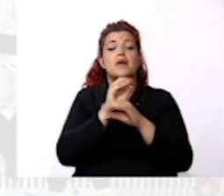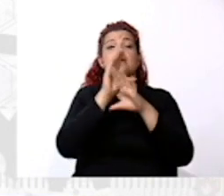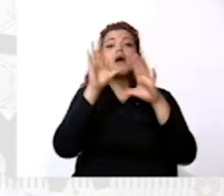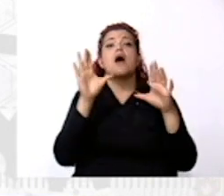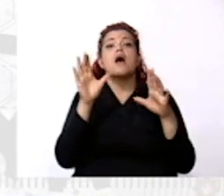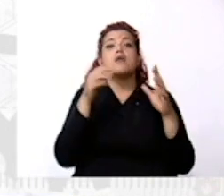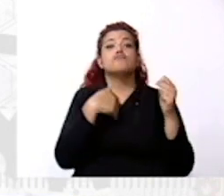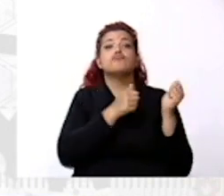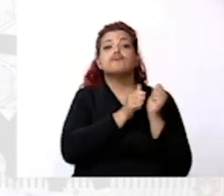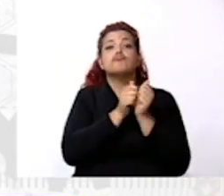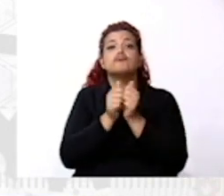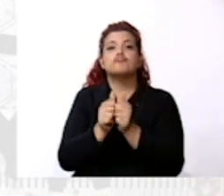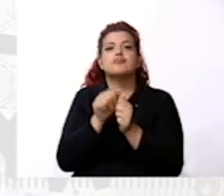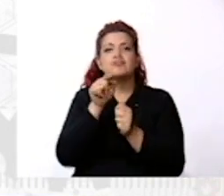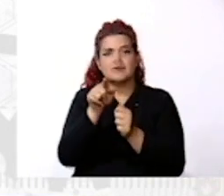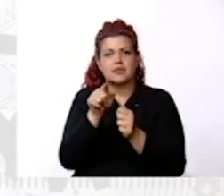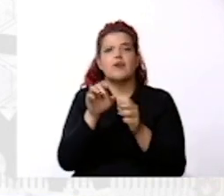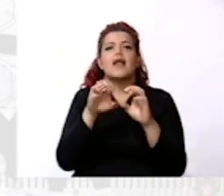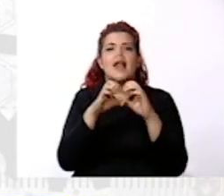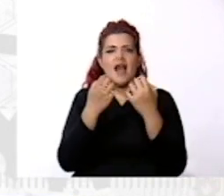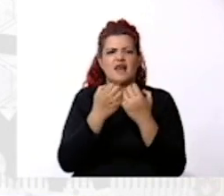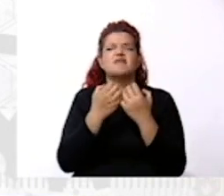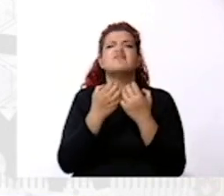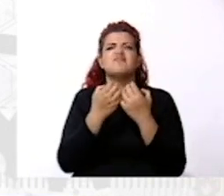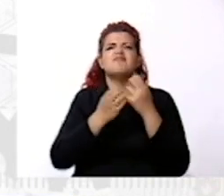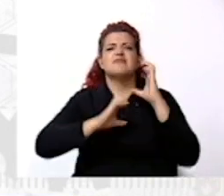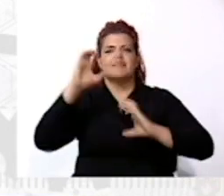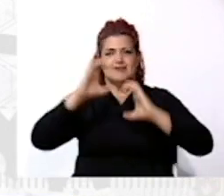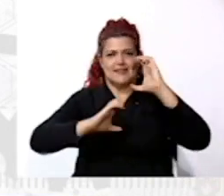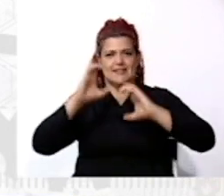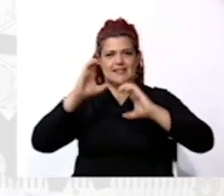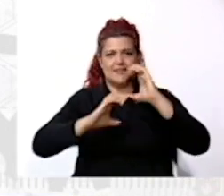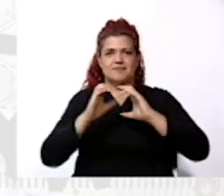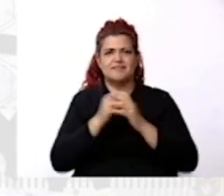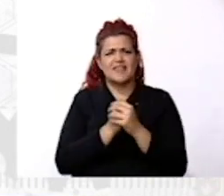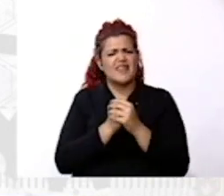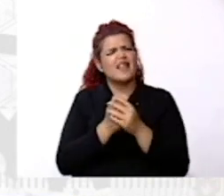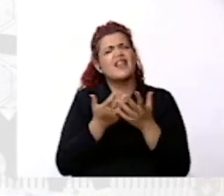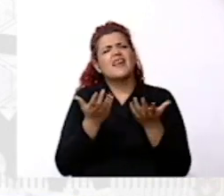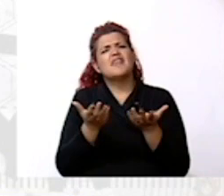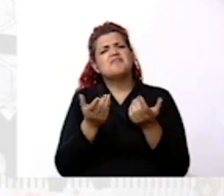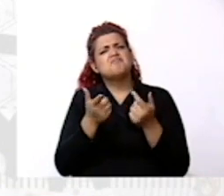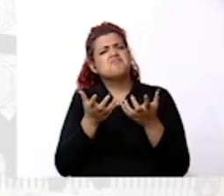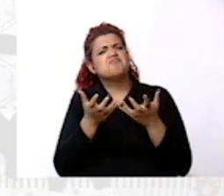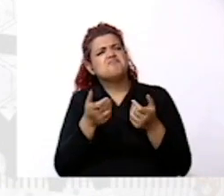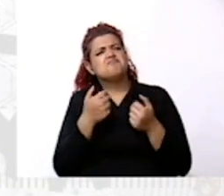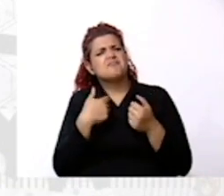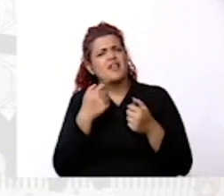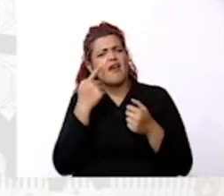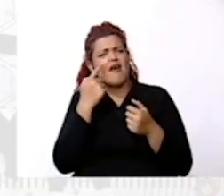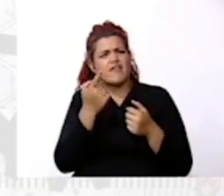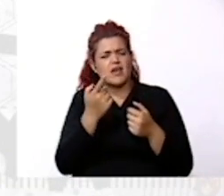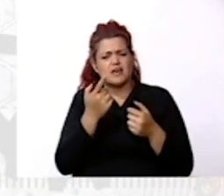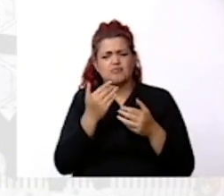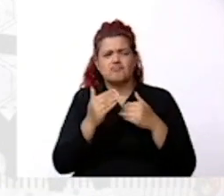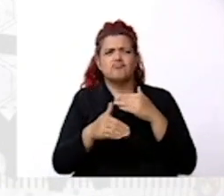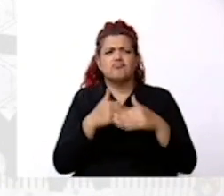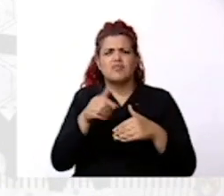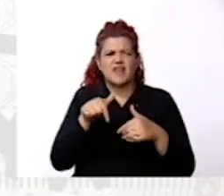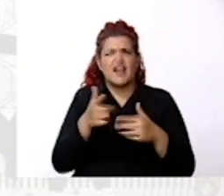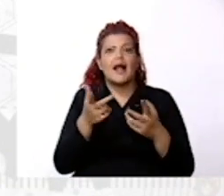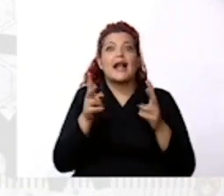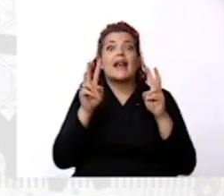los acompañaré en su clase de ciencias. ¿Qué les parece si vemos un adelanto de lo que